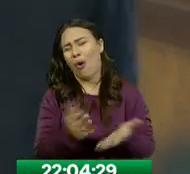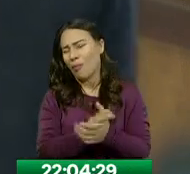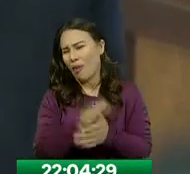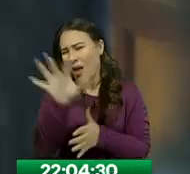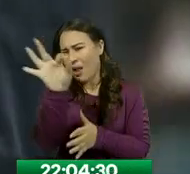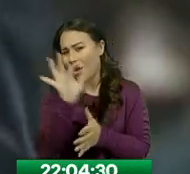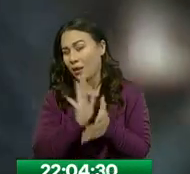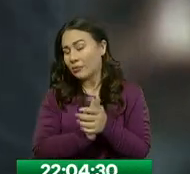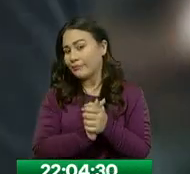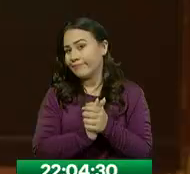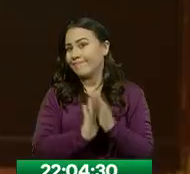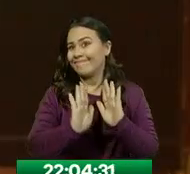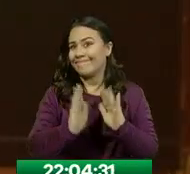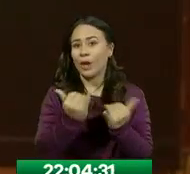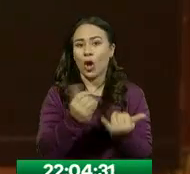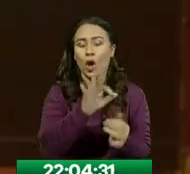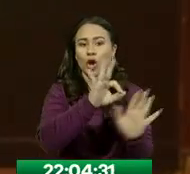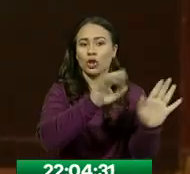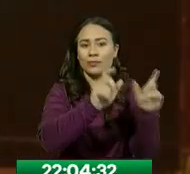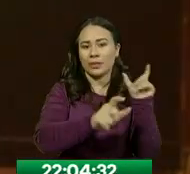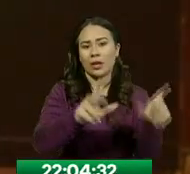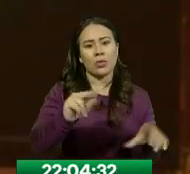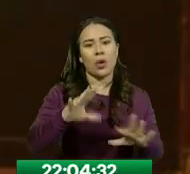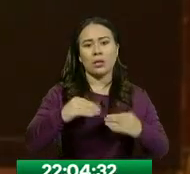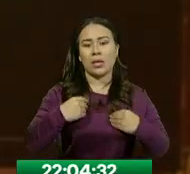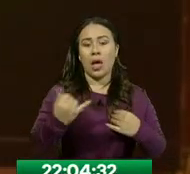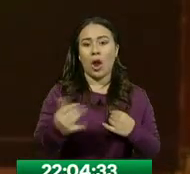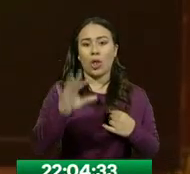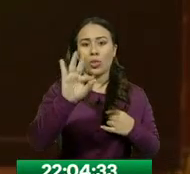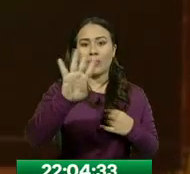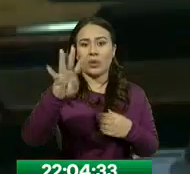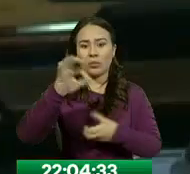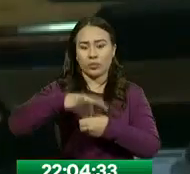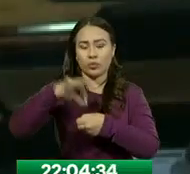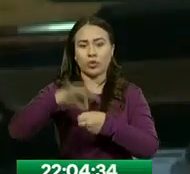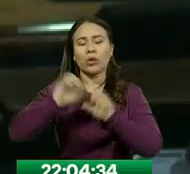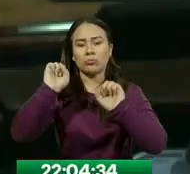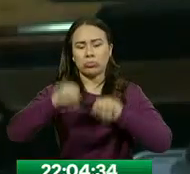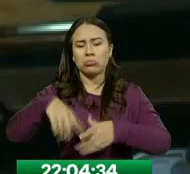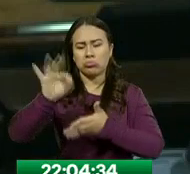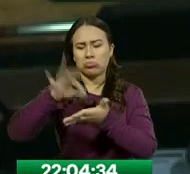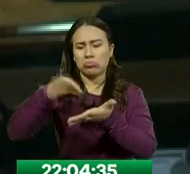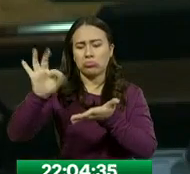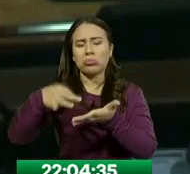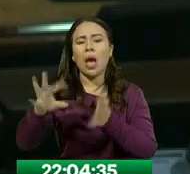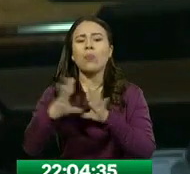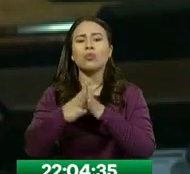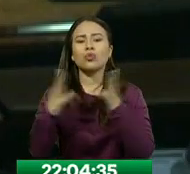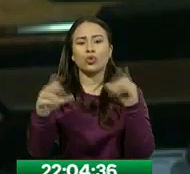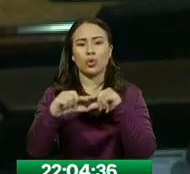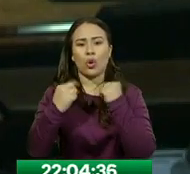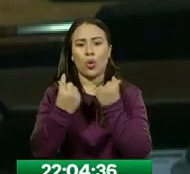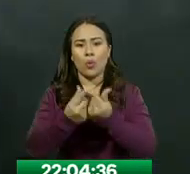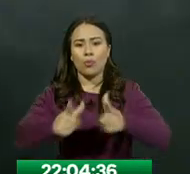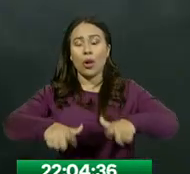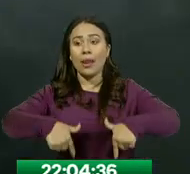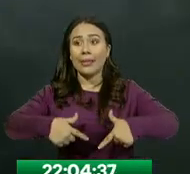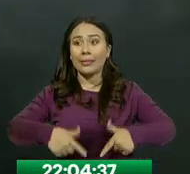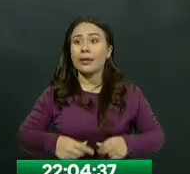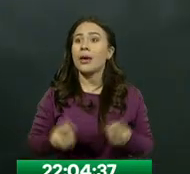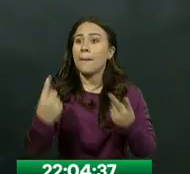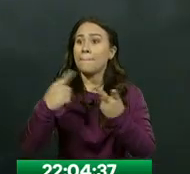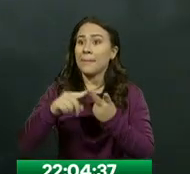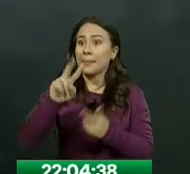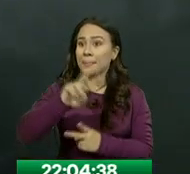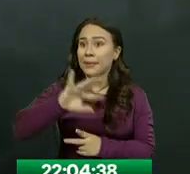8 intervenciones, la votación, 94 votos afirmativos y 7 abstenciones, muchas de ellas del bloque morenista, además de